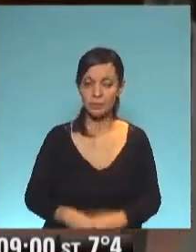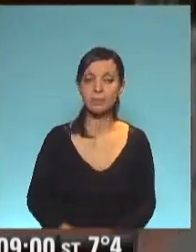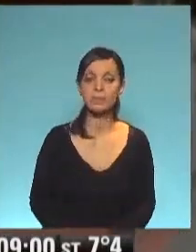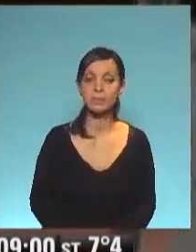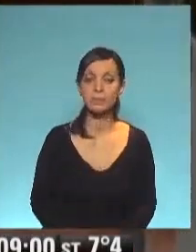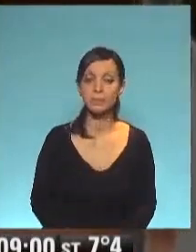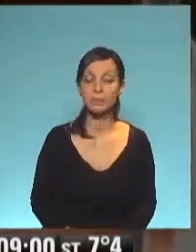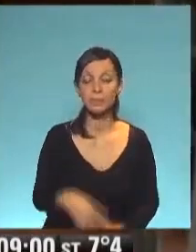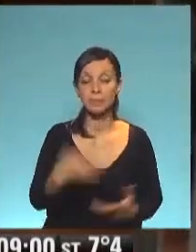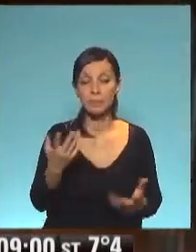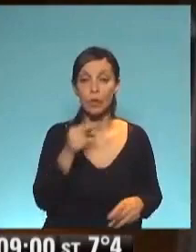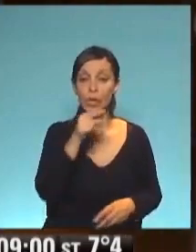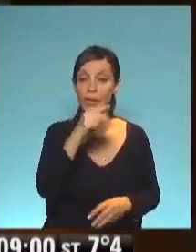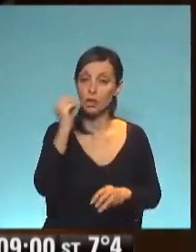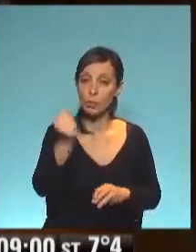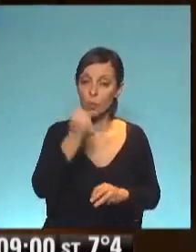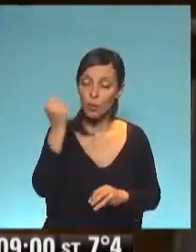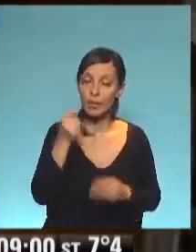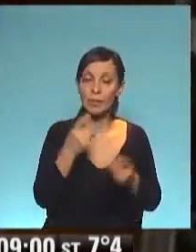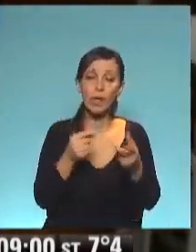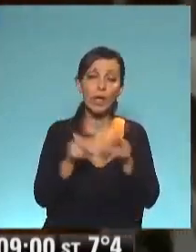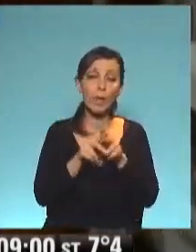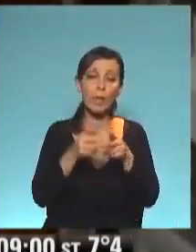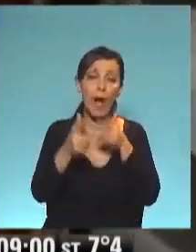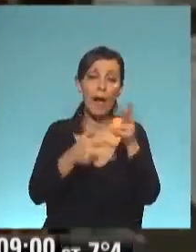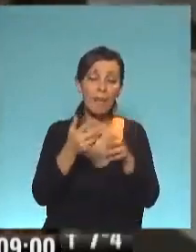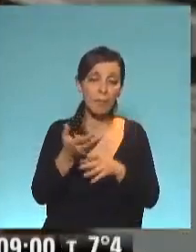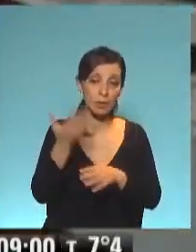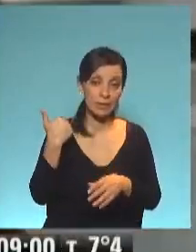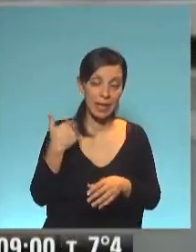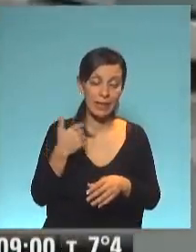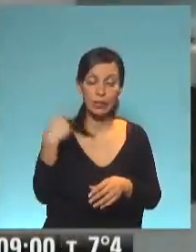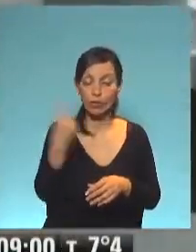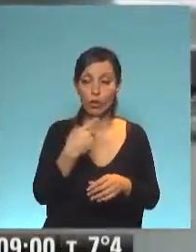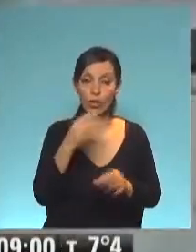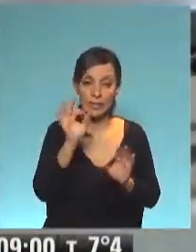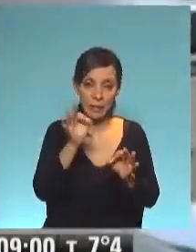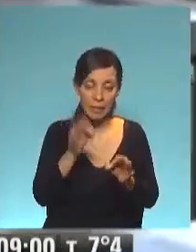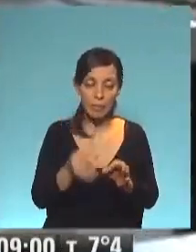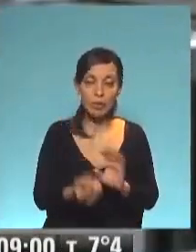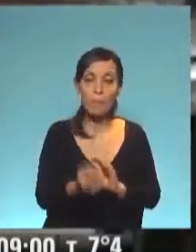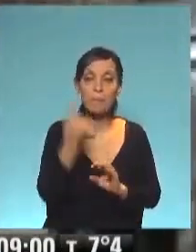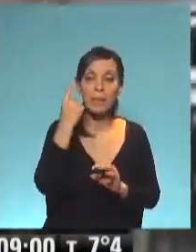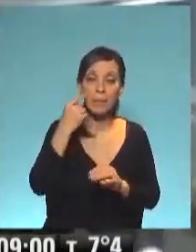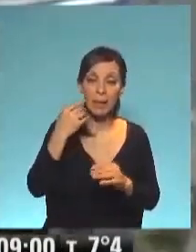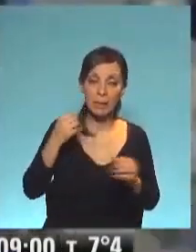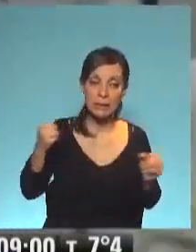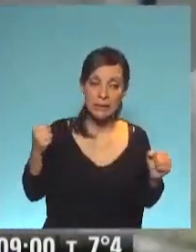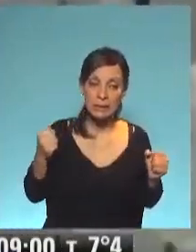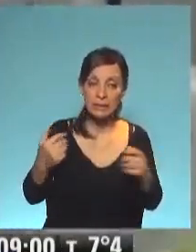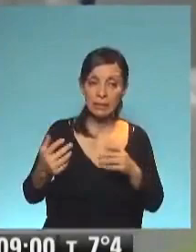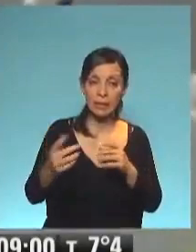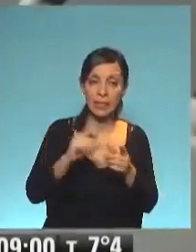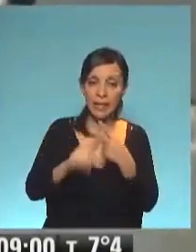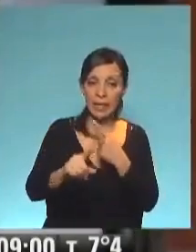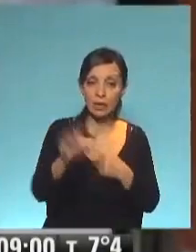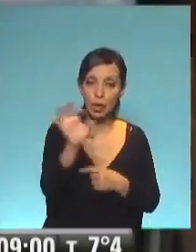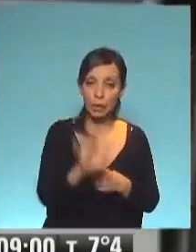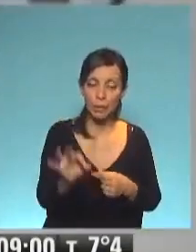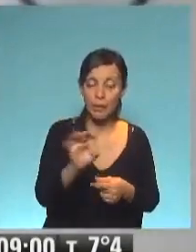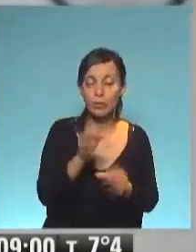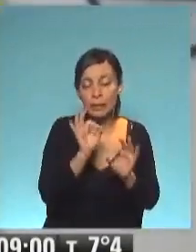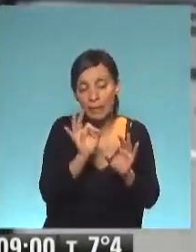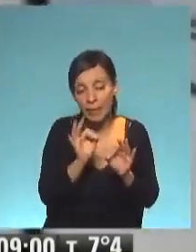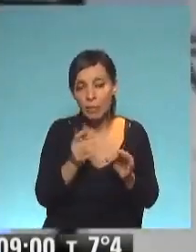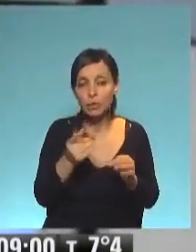Bueno, eso es muy importante porque lo que hablábamos antes y todos hoy decimos, sabemos que están en la primera línea de trabajo, sabemos que vos,